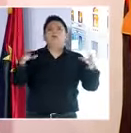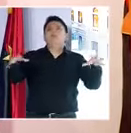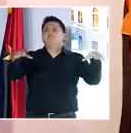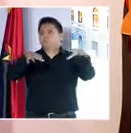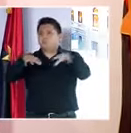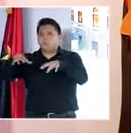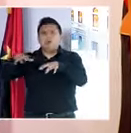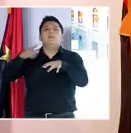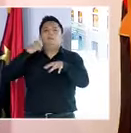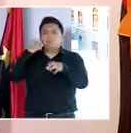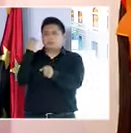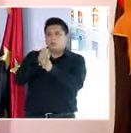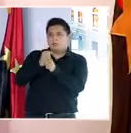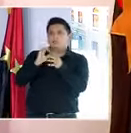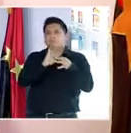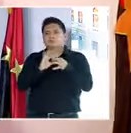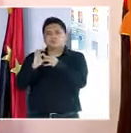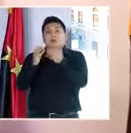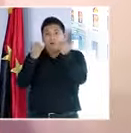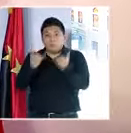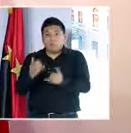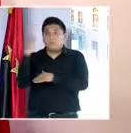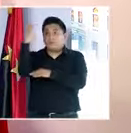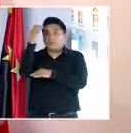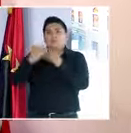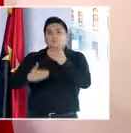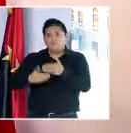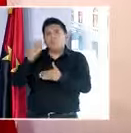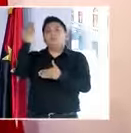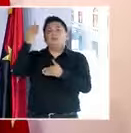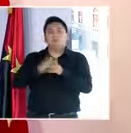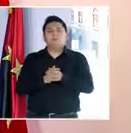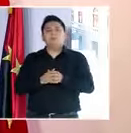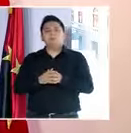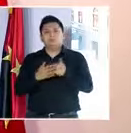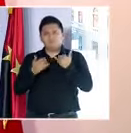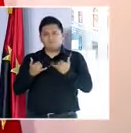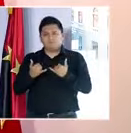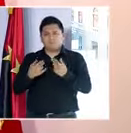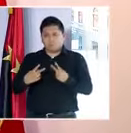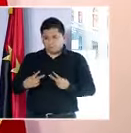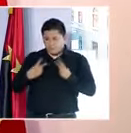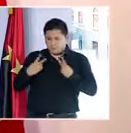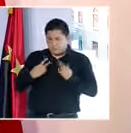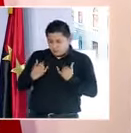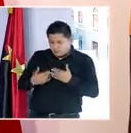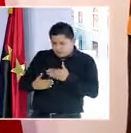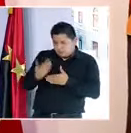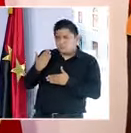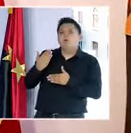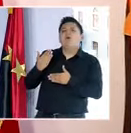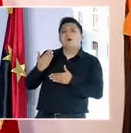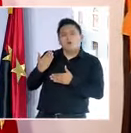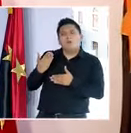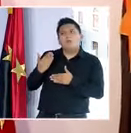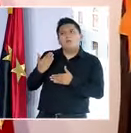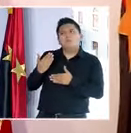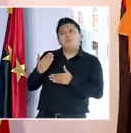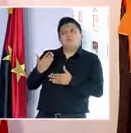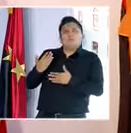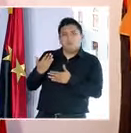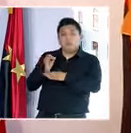Hoy Colombia inicia una etapa nueva en su vida institucional,